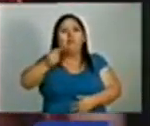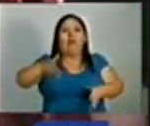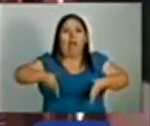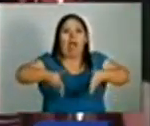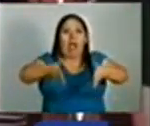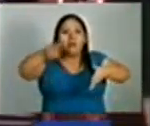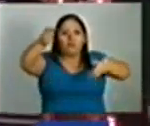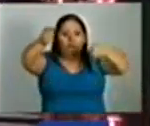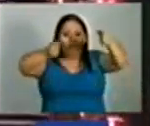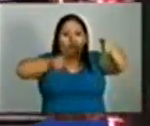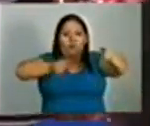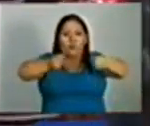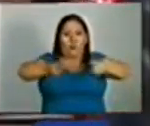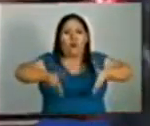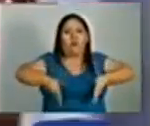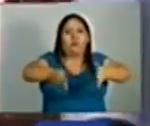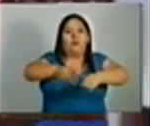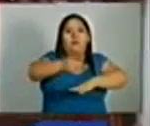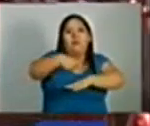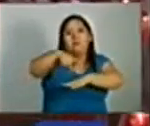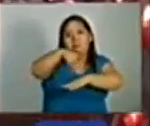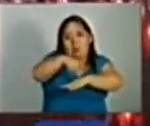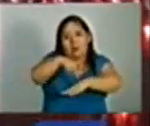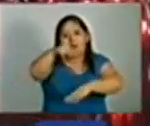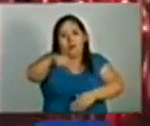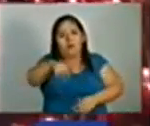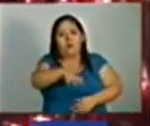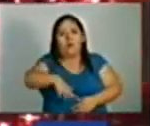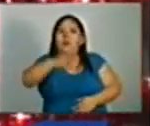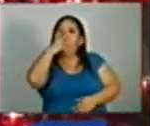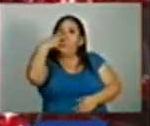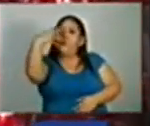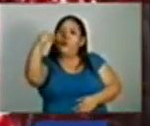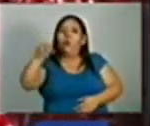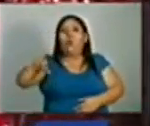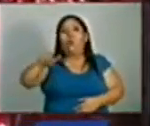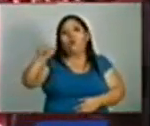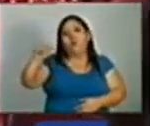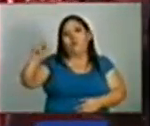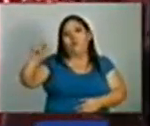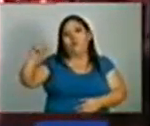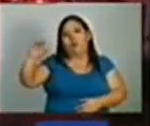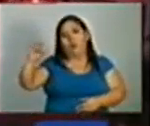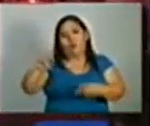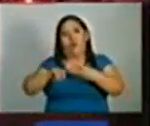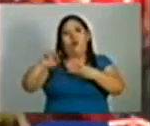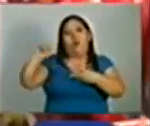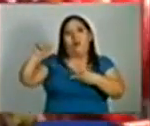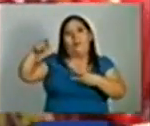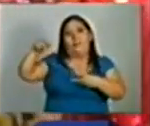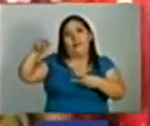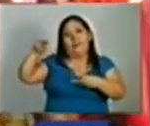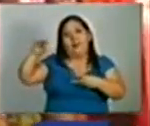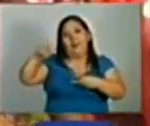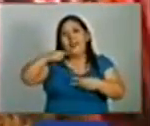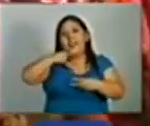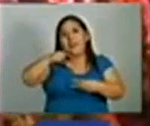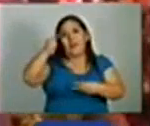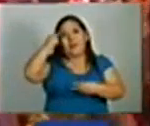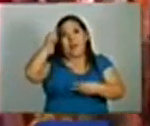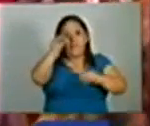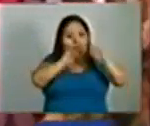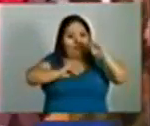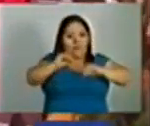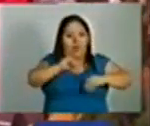calles, avenidas y parques del municipio de Ahuachapán, Ataco y Apaneca. Estos han sido creados por los habitantes